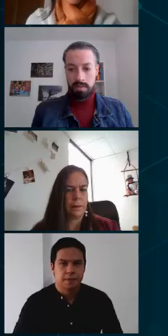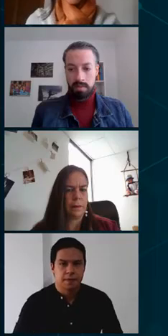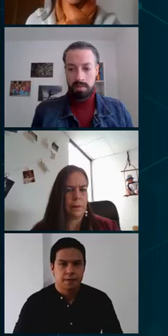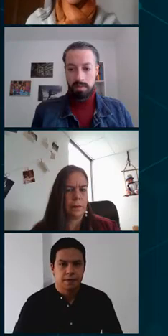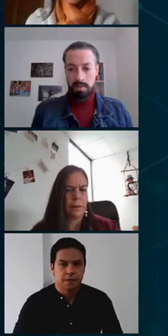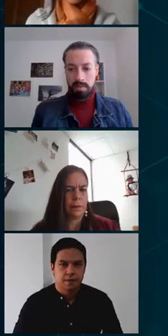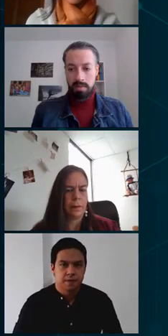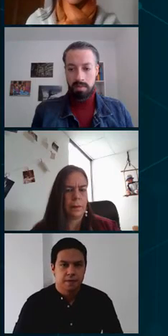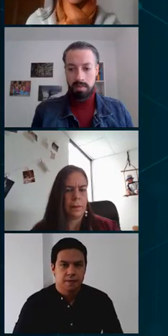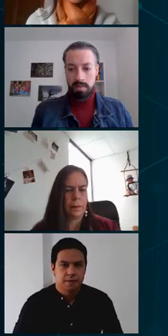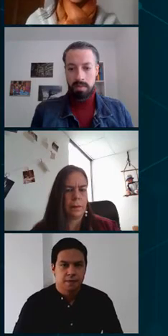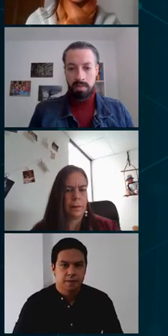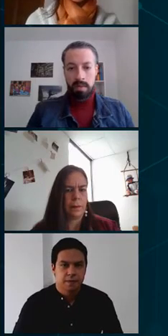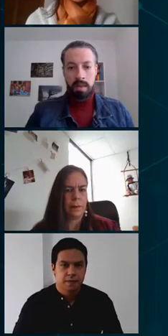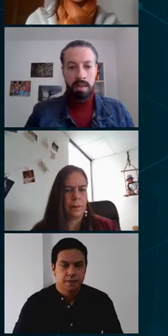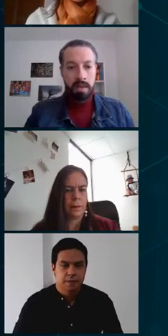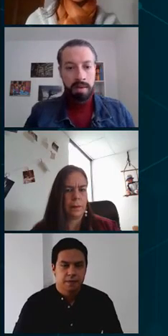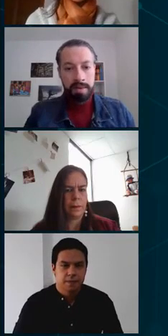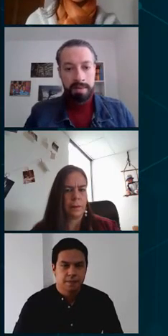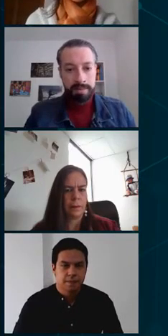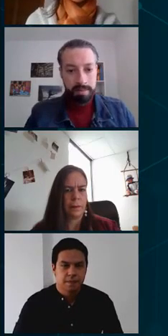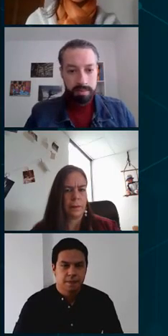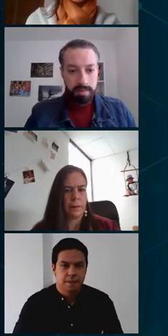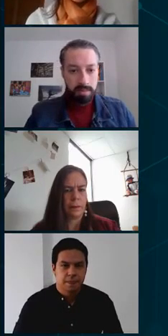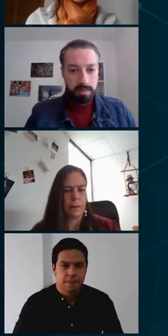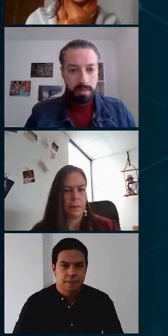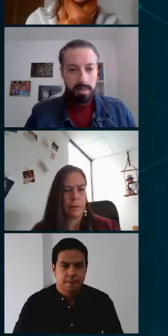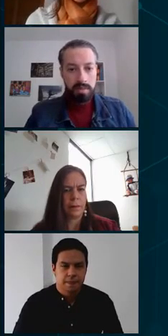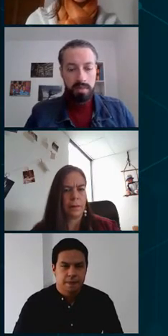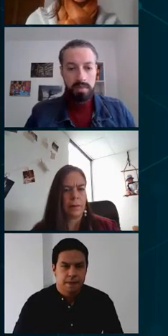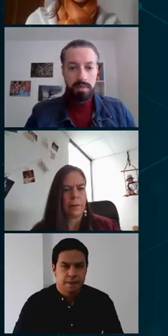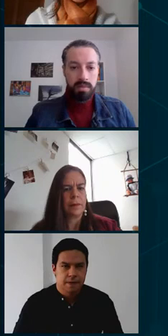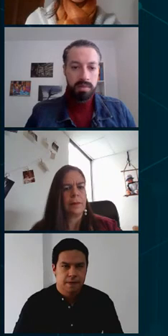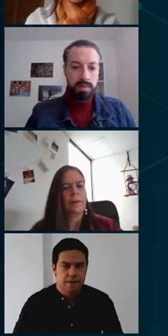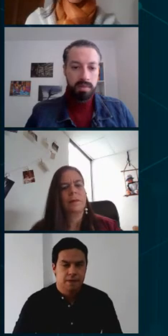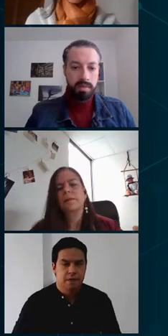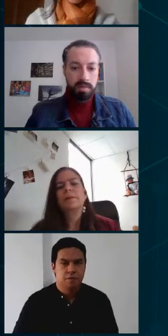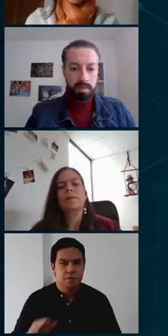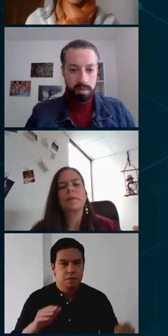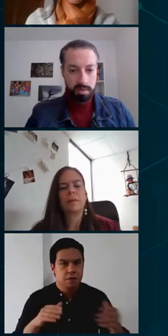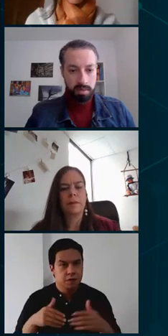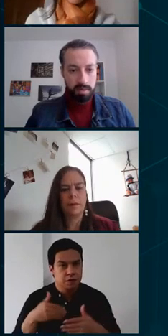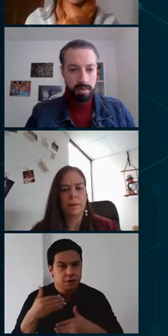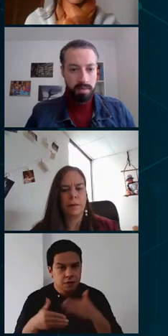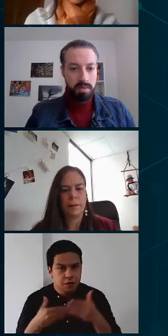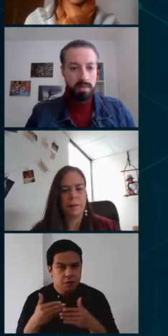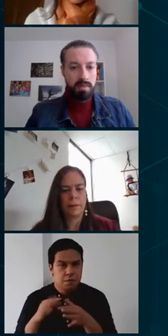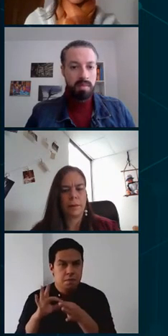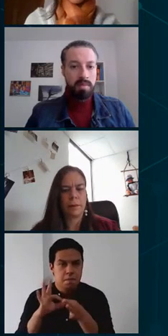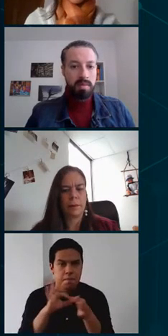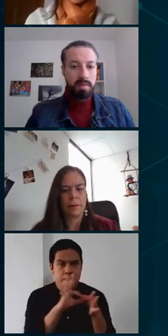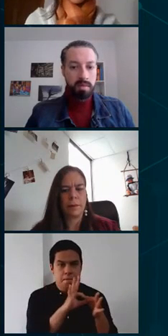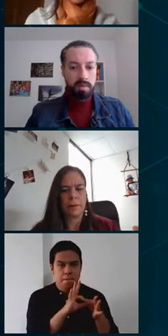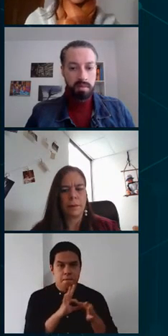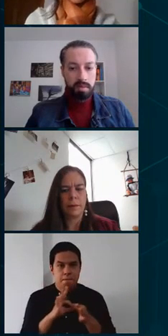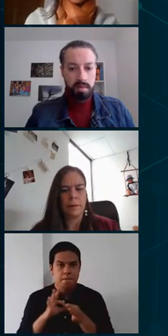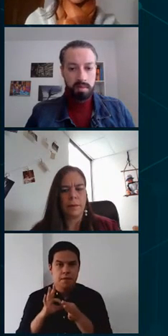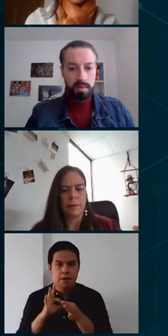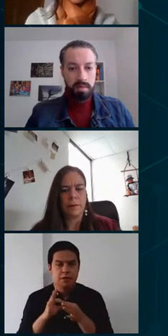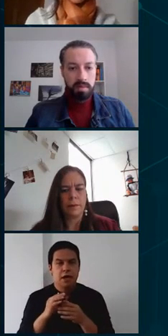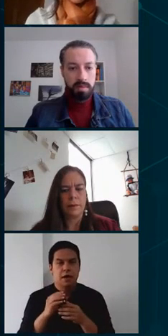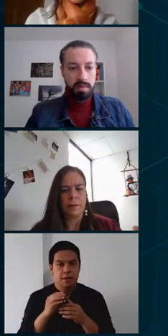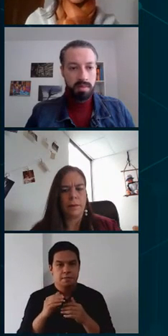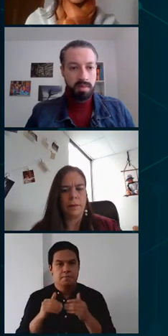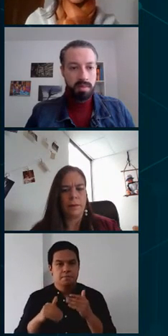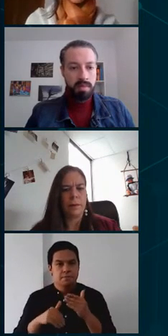Acá en testear seguimos la convergencia y aquí básicamente es nos referimos al acto de